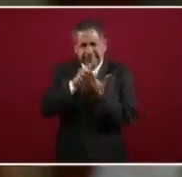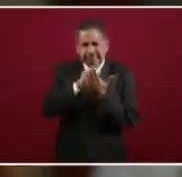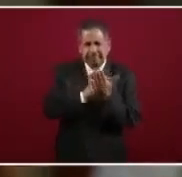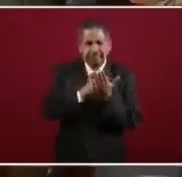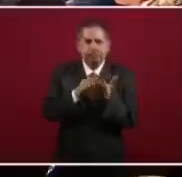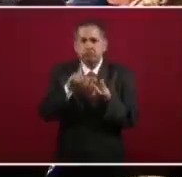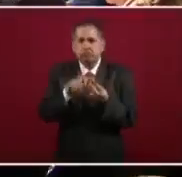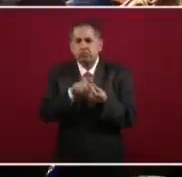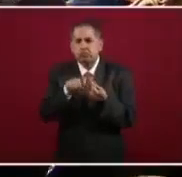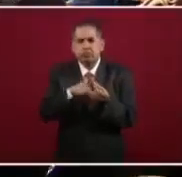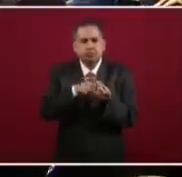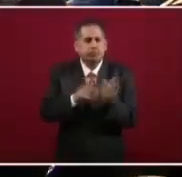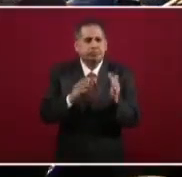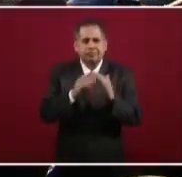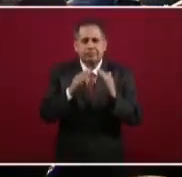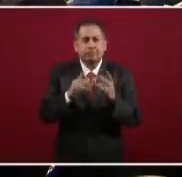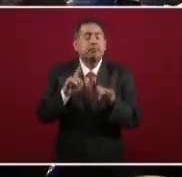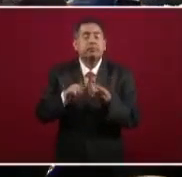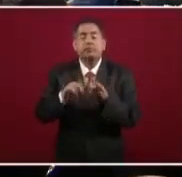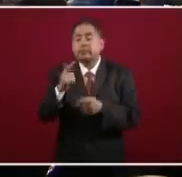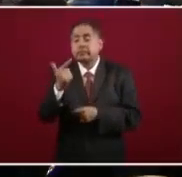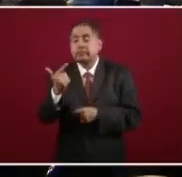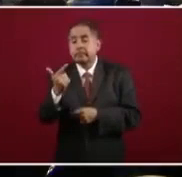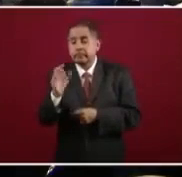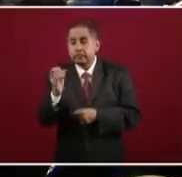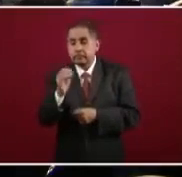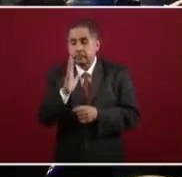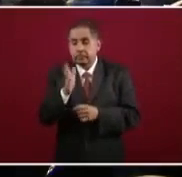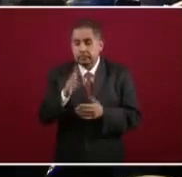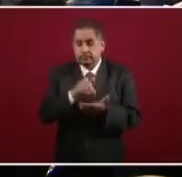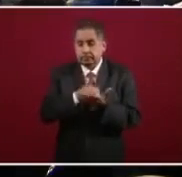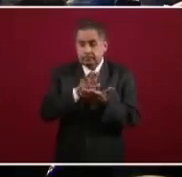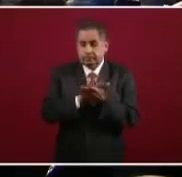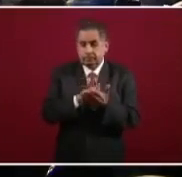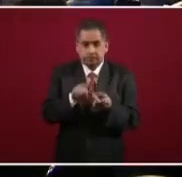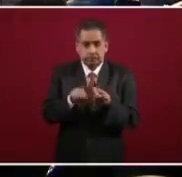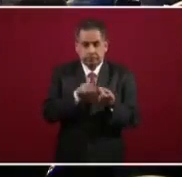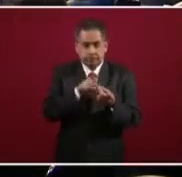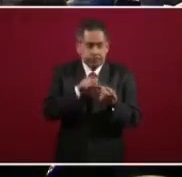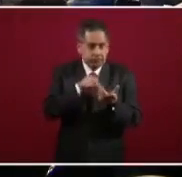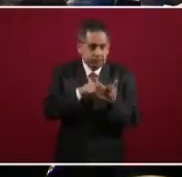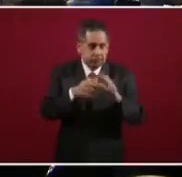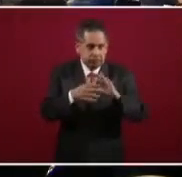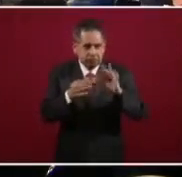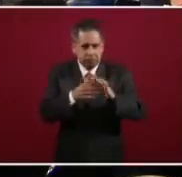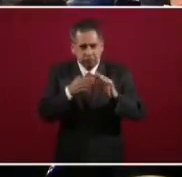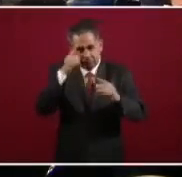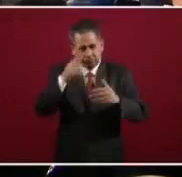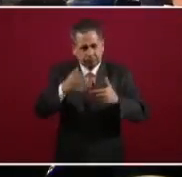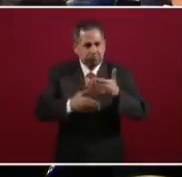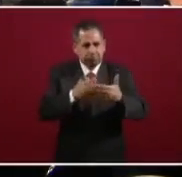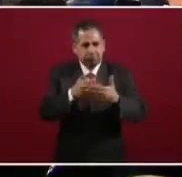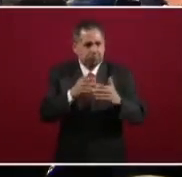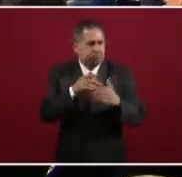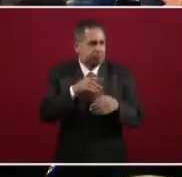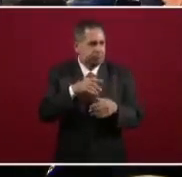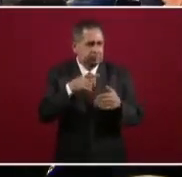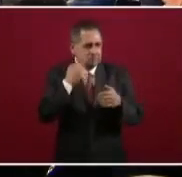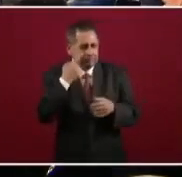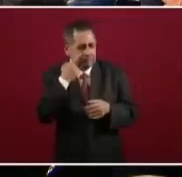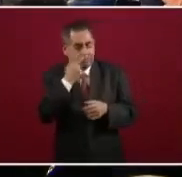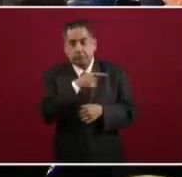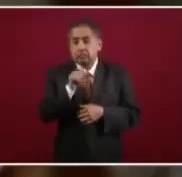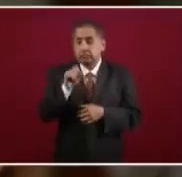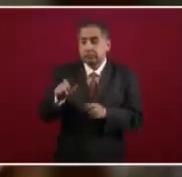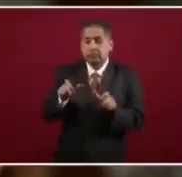domicilios perdón desde el 7 de octubre se tengan identificados los domicilios donde frecuentaba y la propia guardia